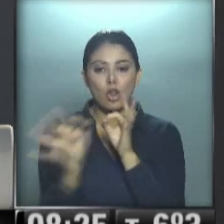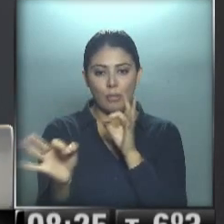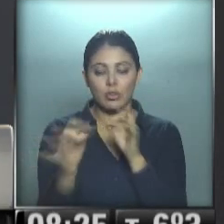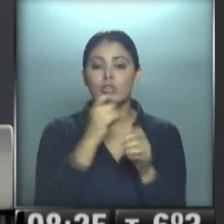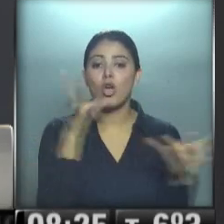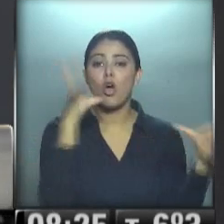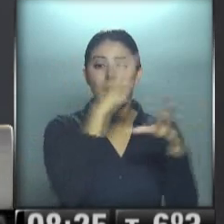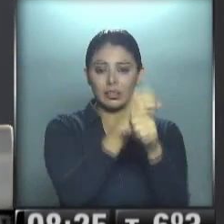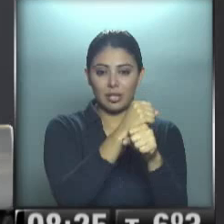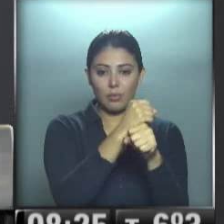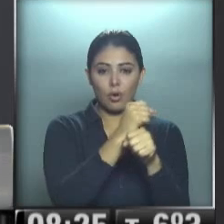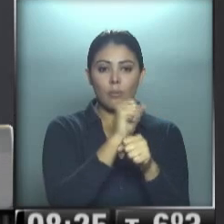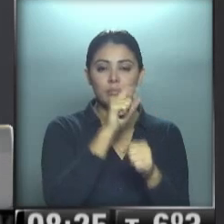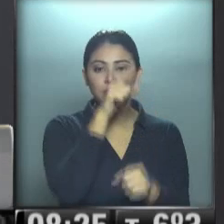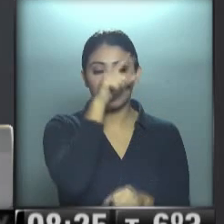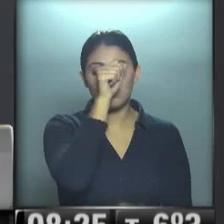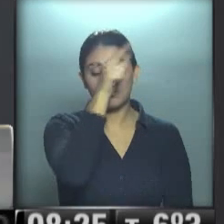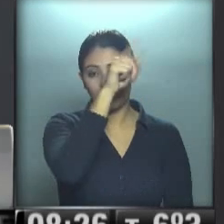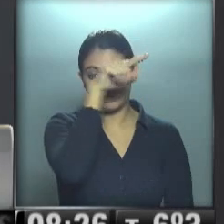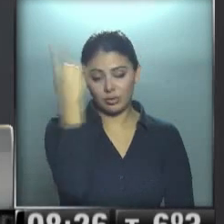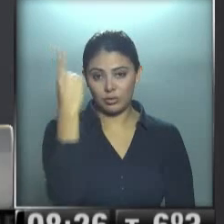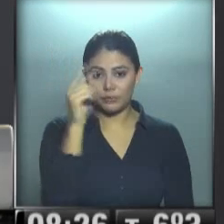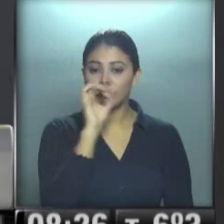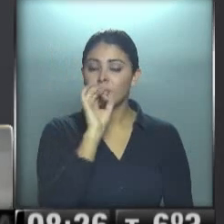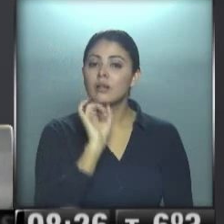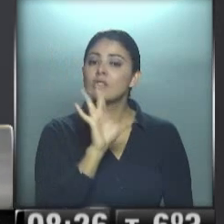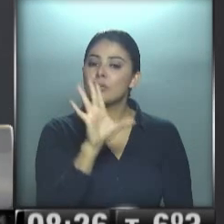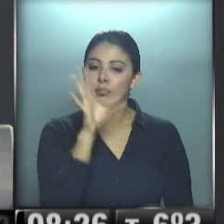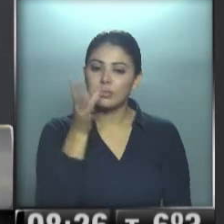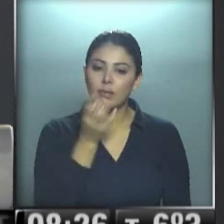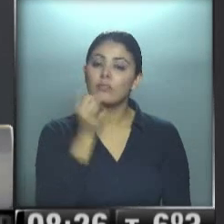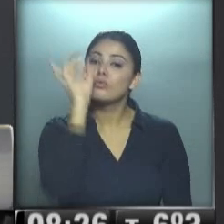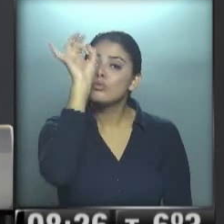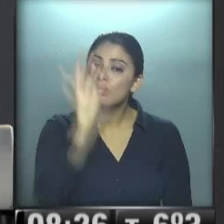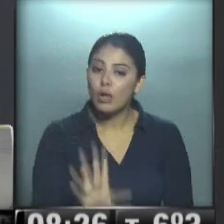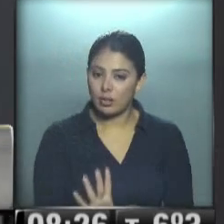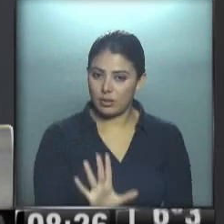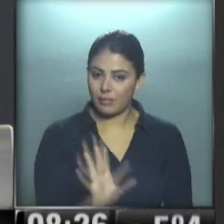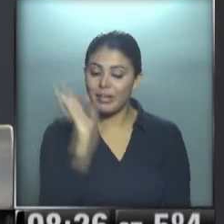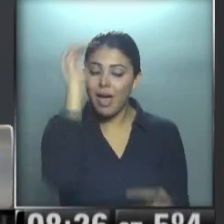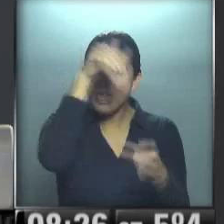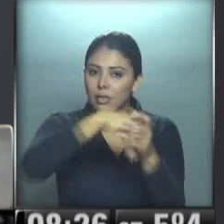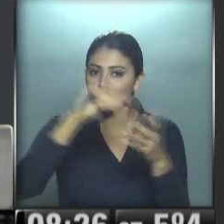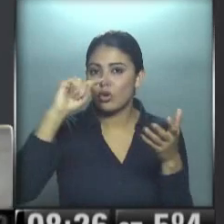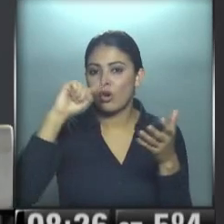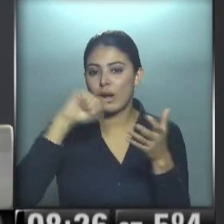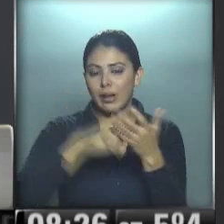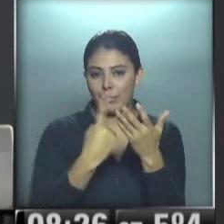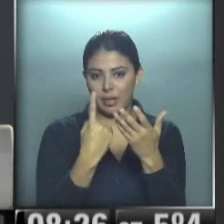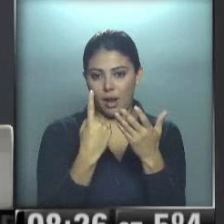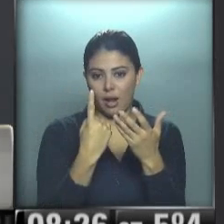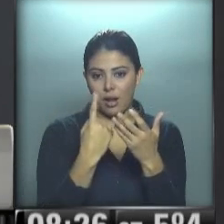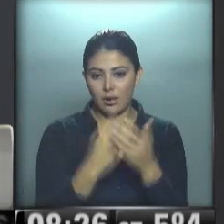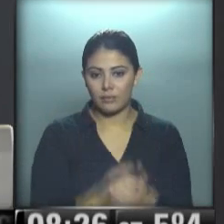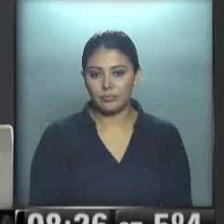líneas de colectivos de jurisdicción nacional son las que circulan únicamente dentro de la ciudad autónoma de buenos